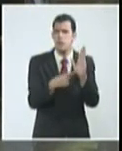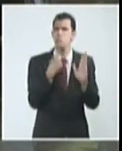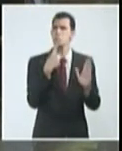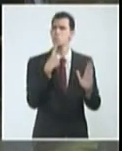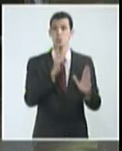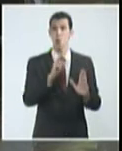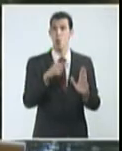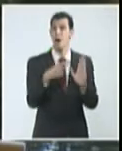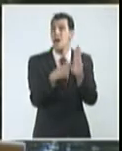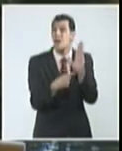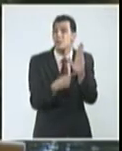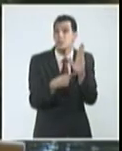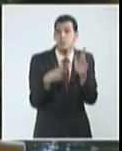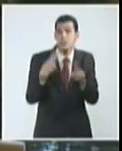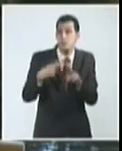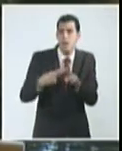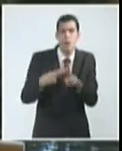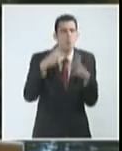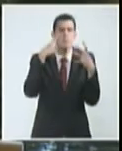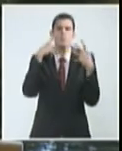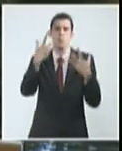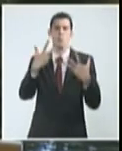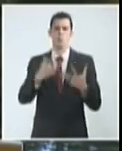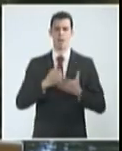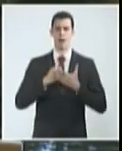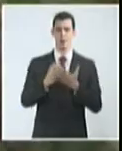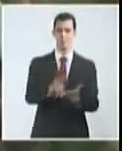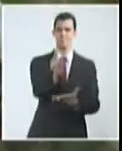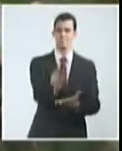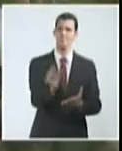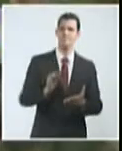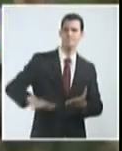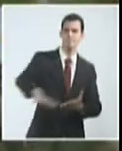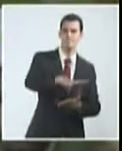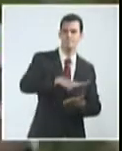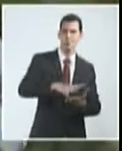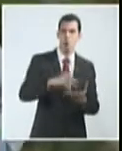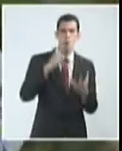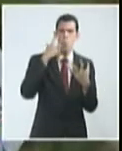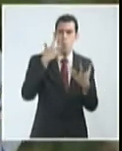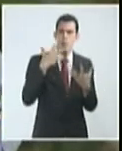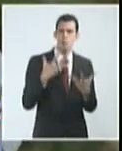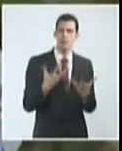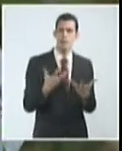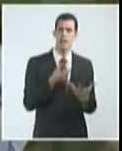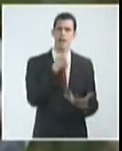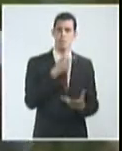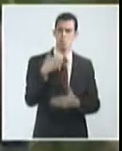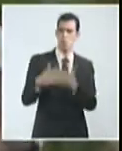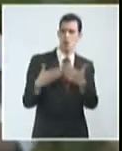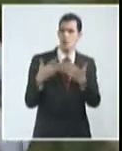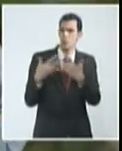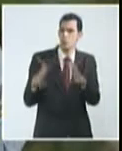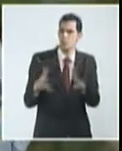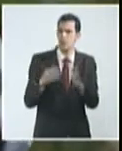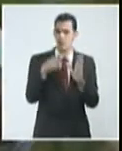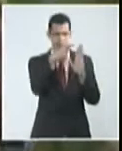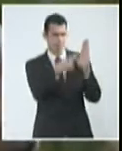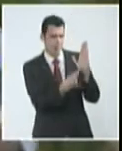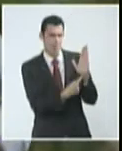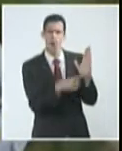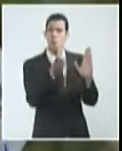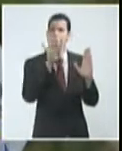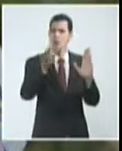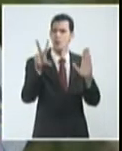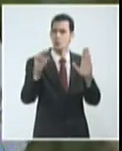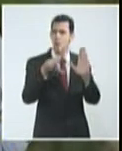al debate sobre el Código de las Familias, que nos puede poner ante nosotros un código muy inclusivo y que respeta mucho los derechos, que